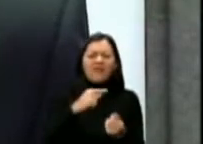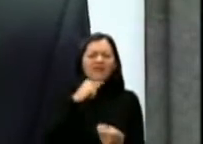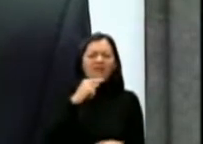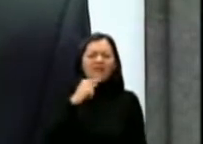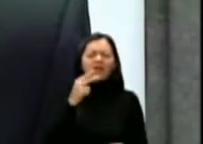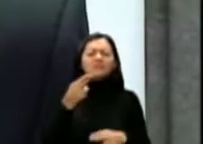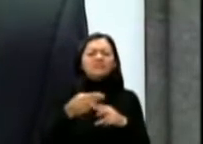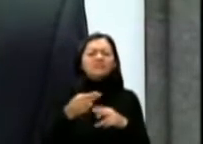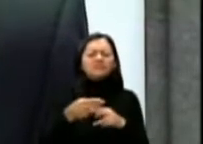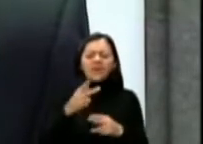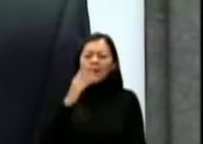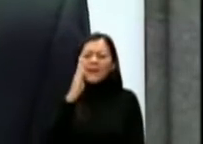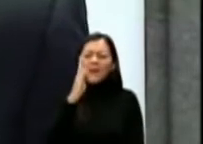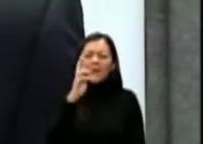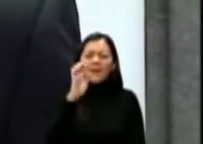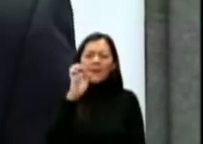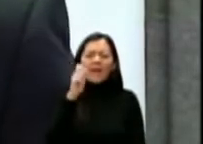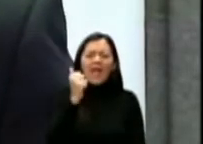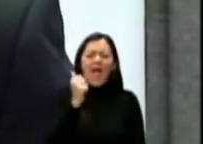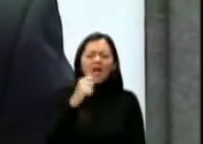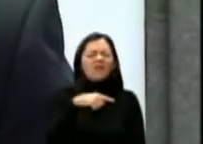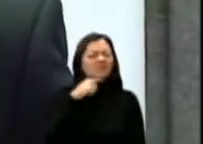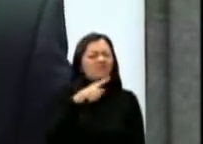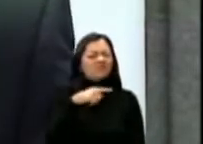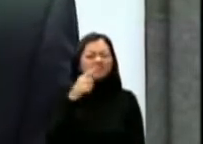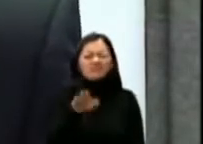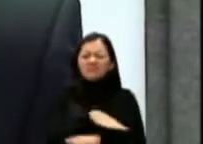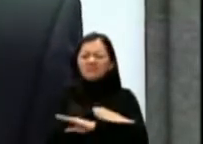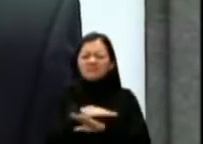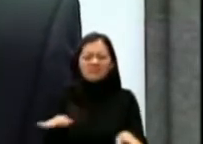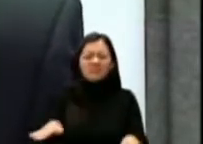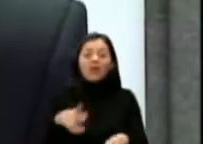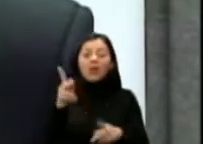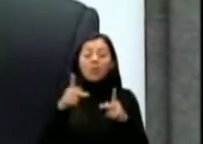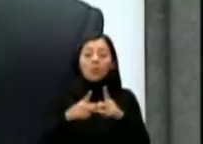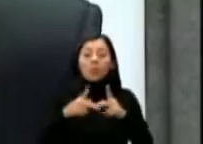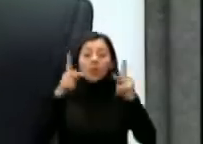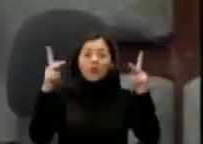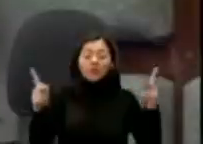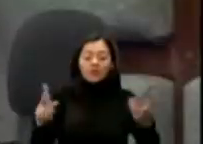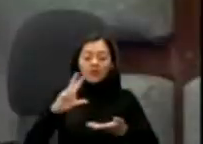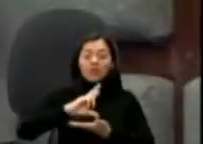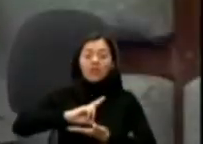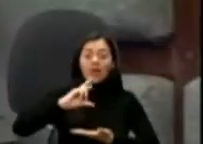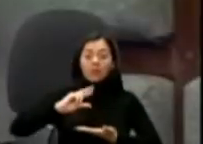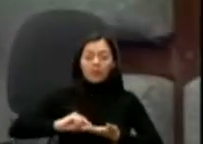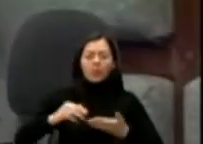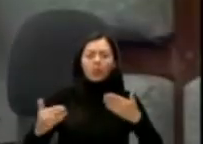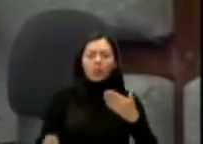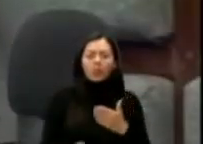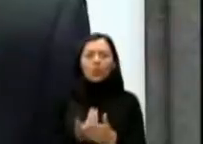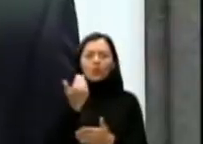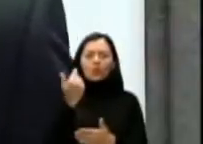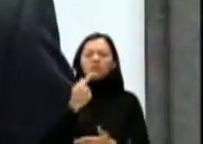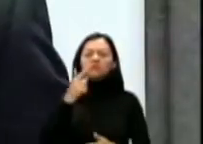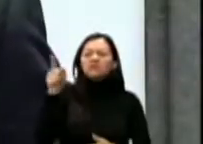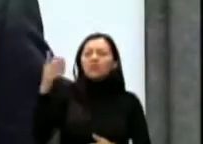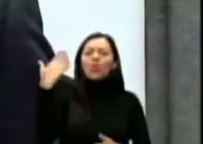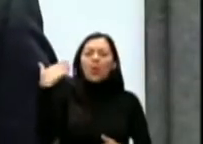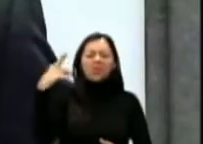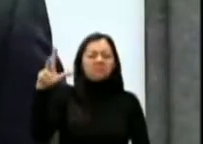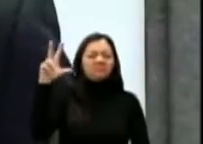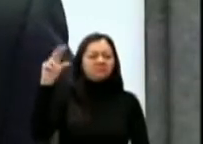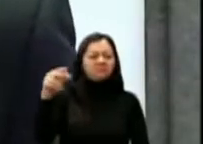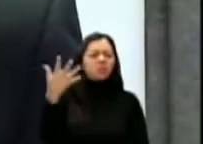que el puente ante atirantado más moderno del ecuador este precisamente después en los ríos o no esté en guayas